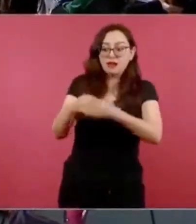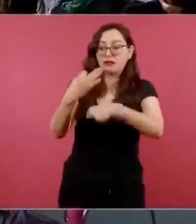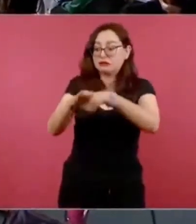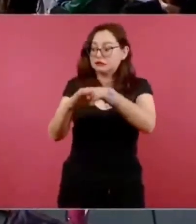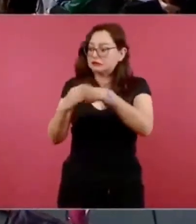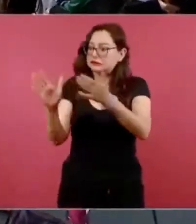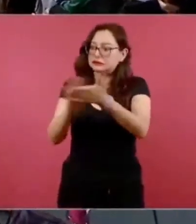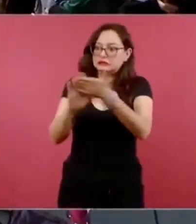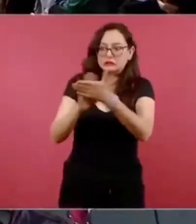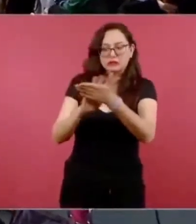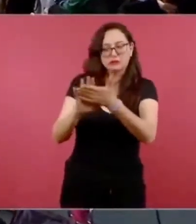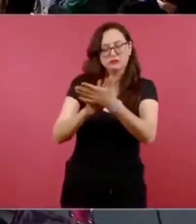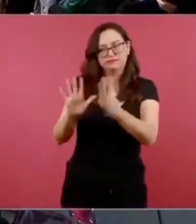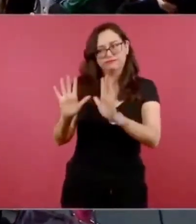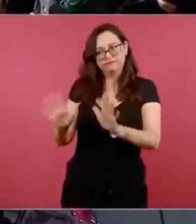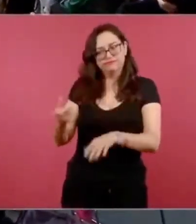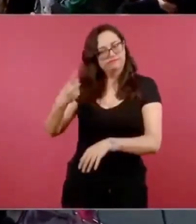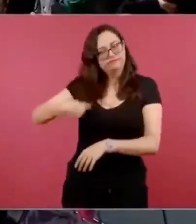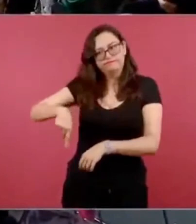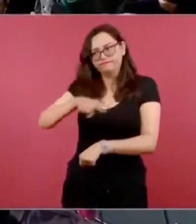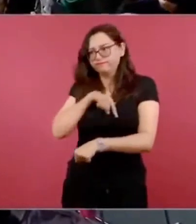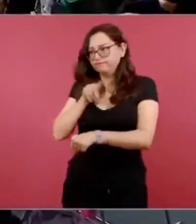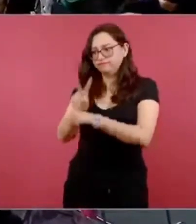¿Sabes? ¿Quién está impulsando eso?